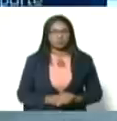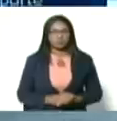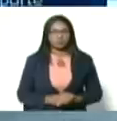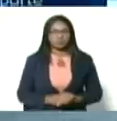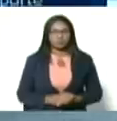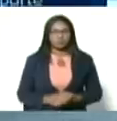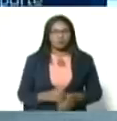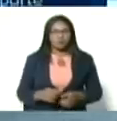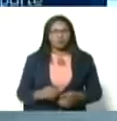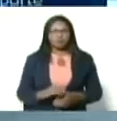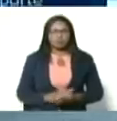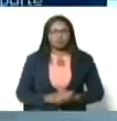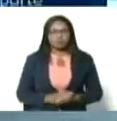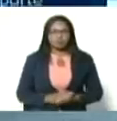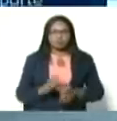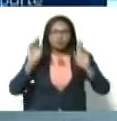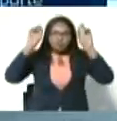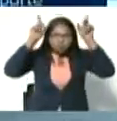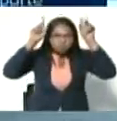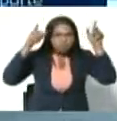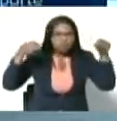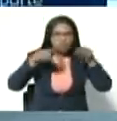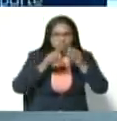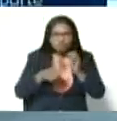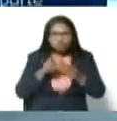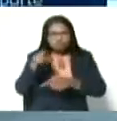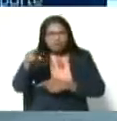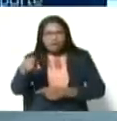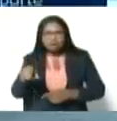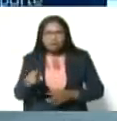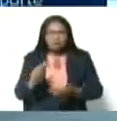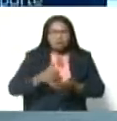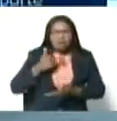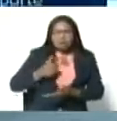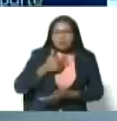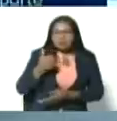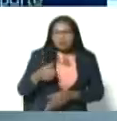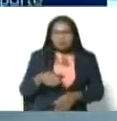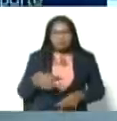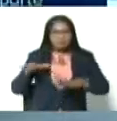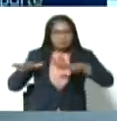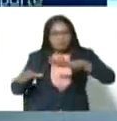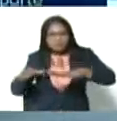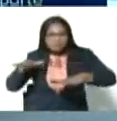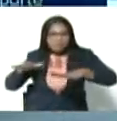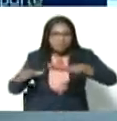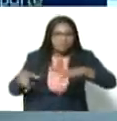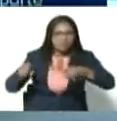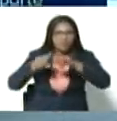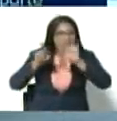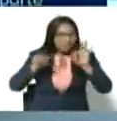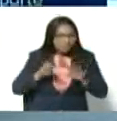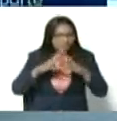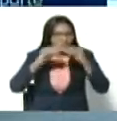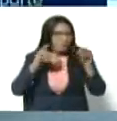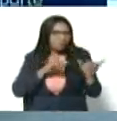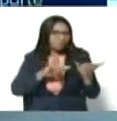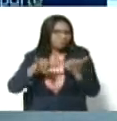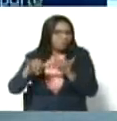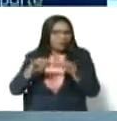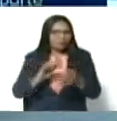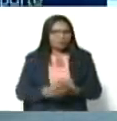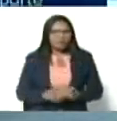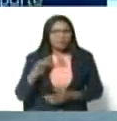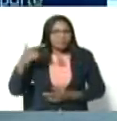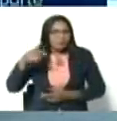burrotaxistas. Aquí se vale todo. Patineta taxista. Aquí se vale todo.